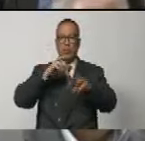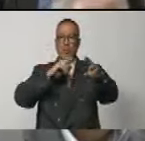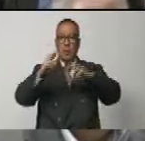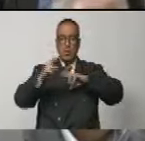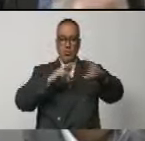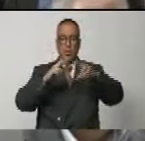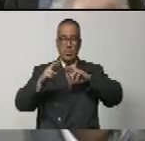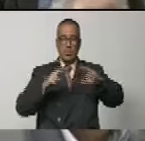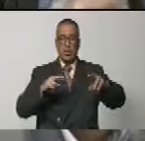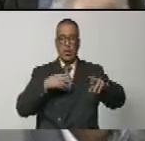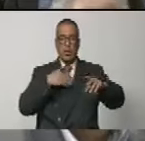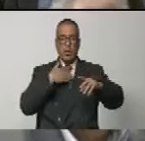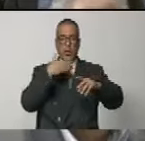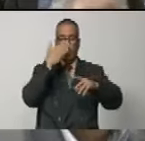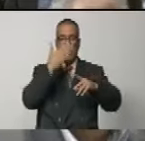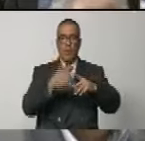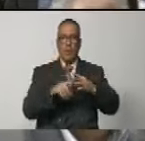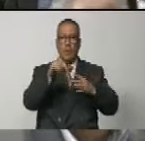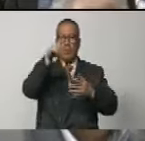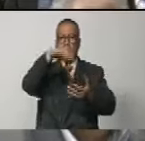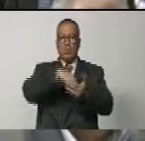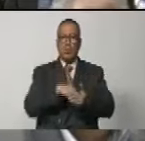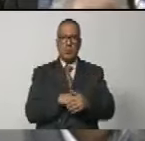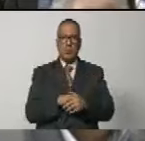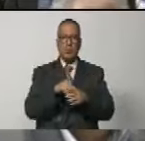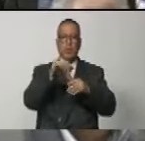con Emiratos Árabes Unidos desde el año